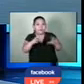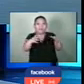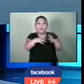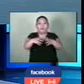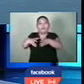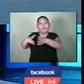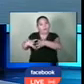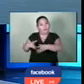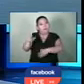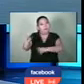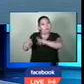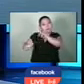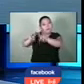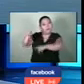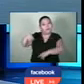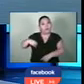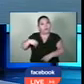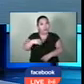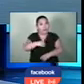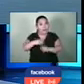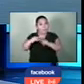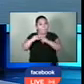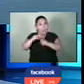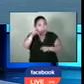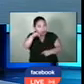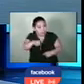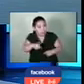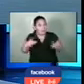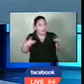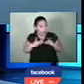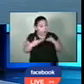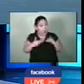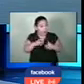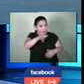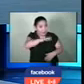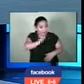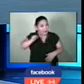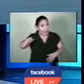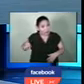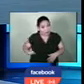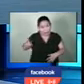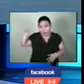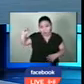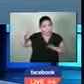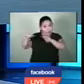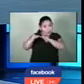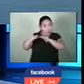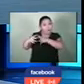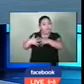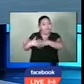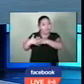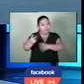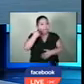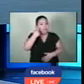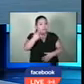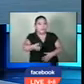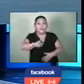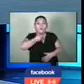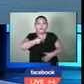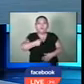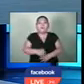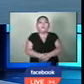población. Abordamos a médicos especialistas para conocer si consideran necesario que esto se replique en El Salvador. Veamos el siguiente